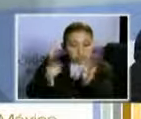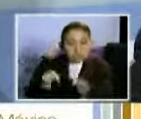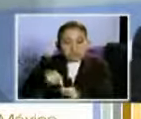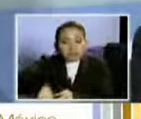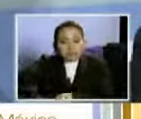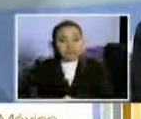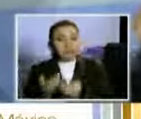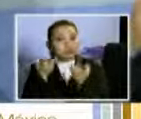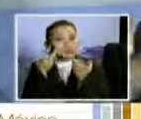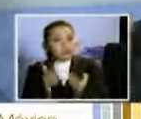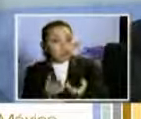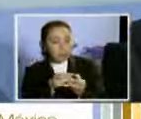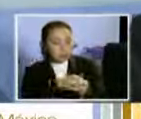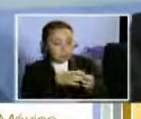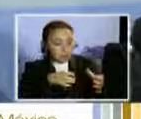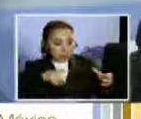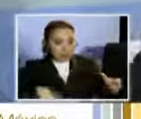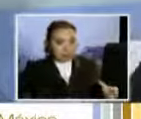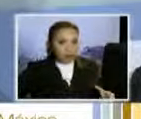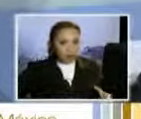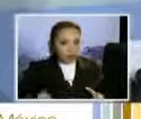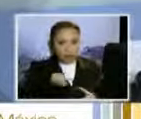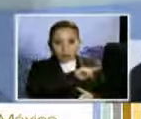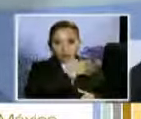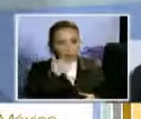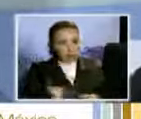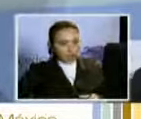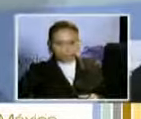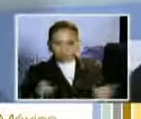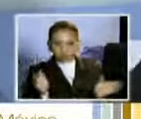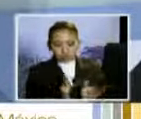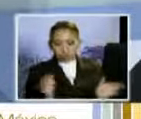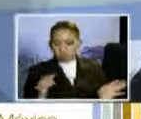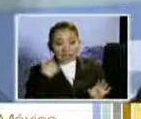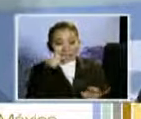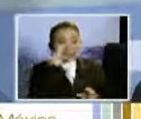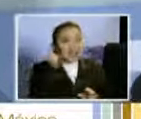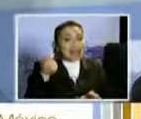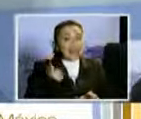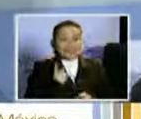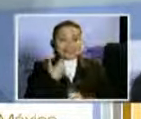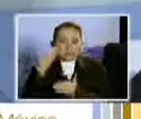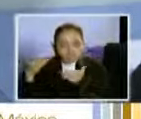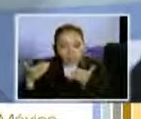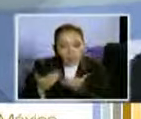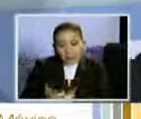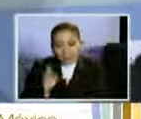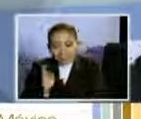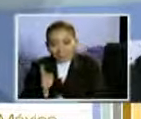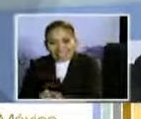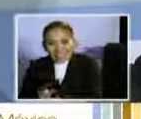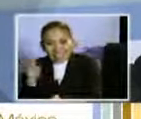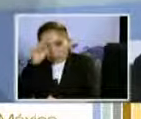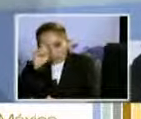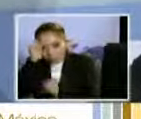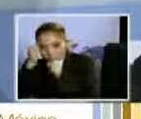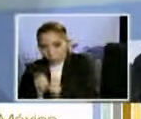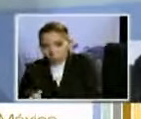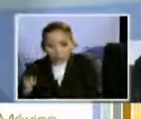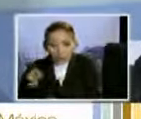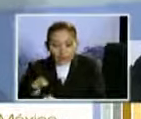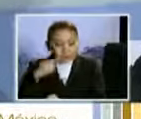aspiración de un número creciente de estados, y aquí no hay estados pequeños, que quieren poder servir en el Consejo de Seguridad. Si